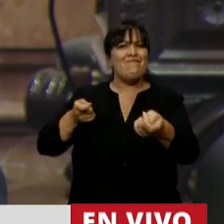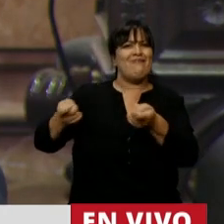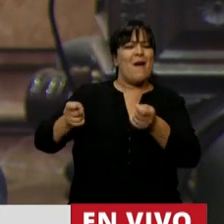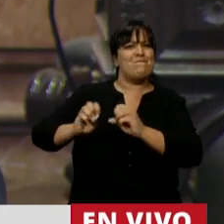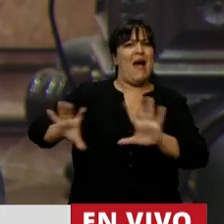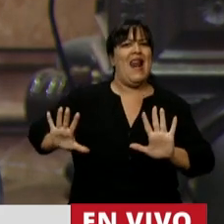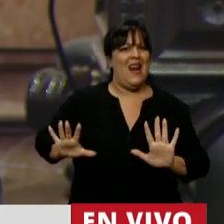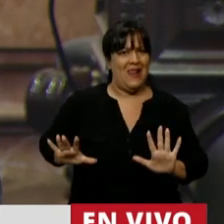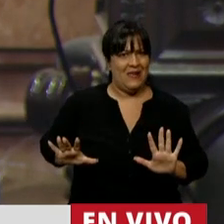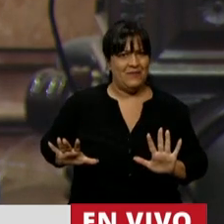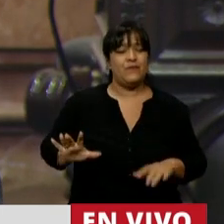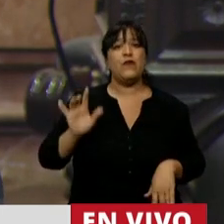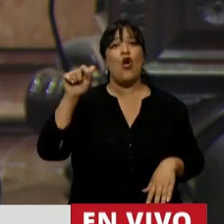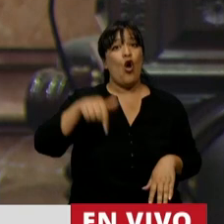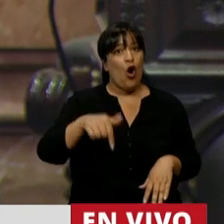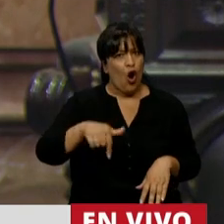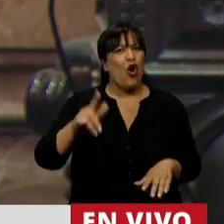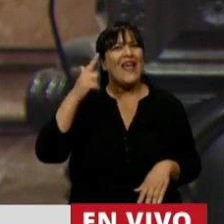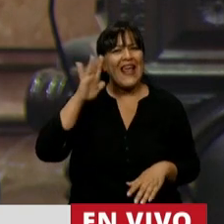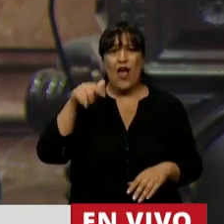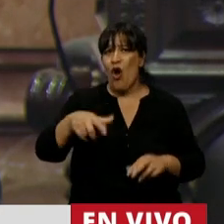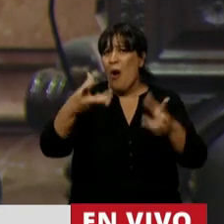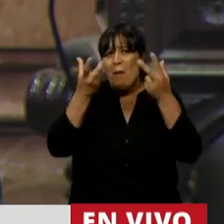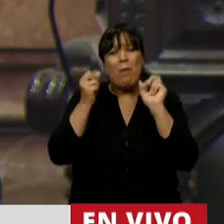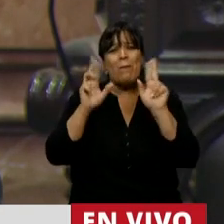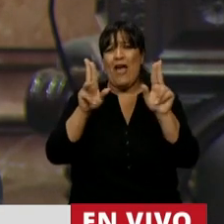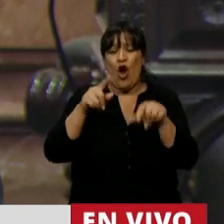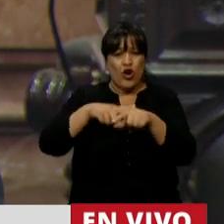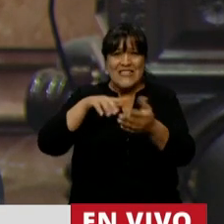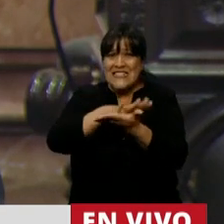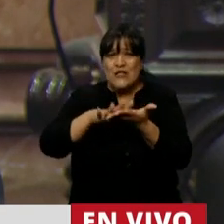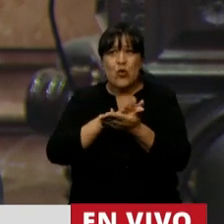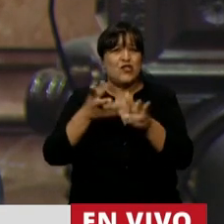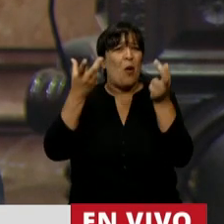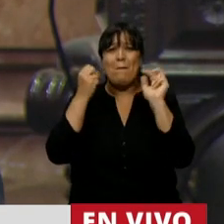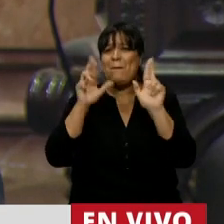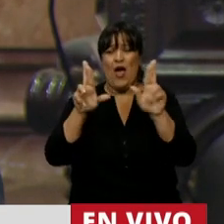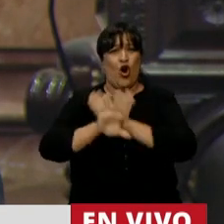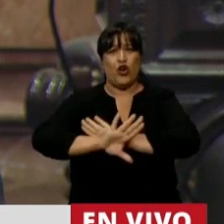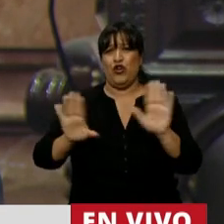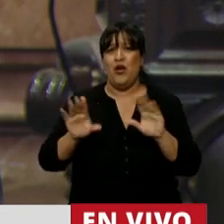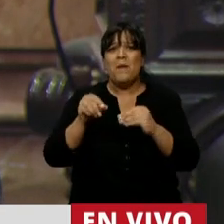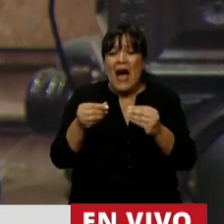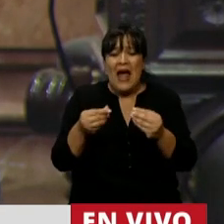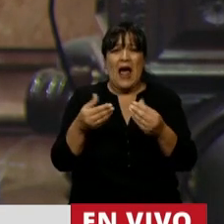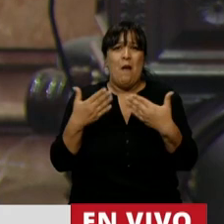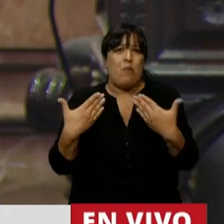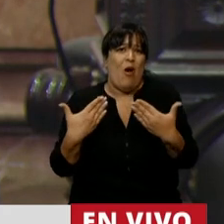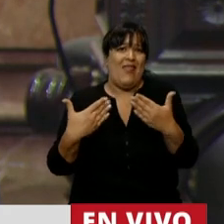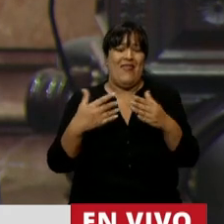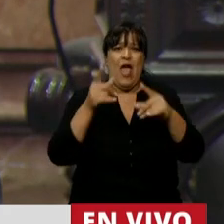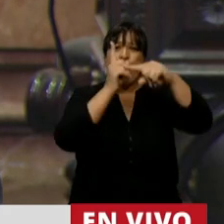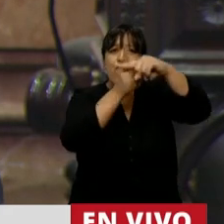Hoy, señores diputados, creo que estamos en el peor de los escenarios, miren, en el peor de los escenarios para llevar adelante